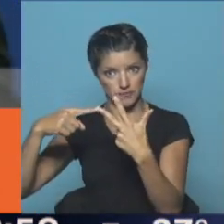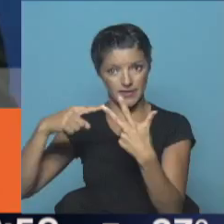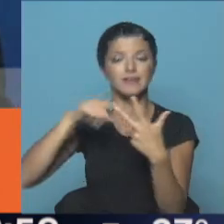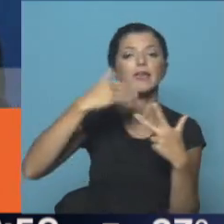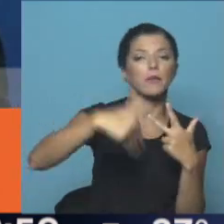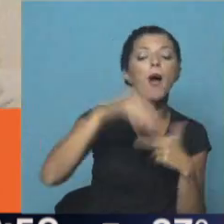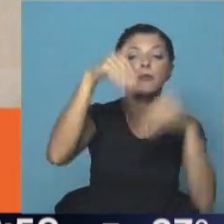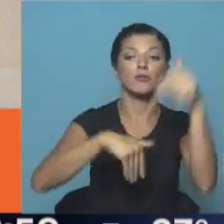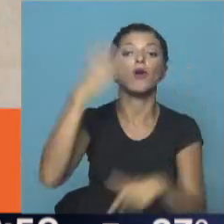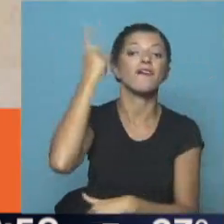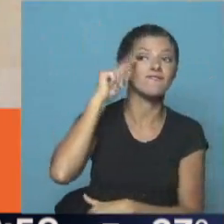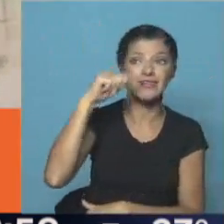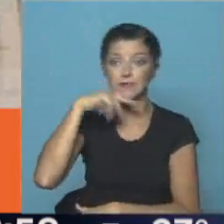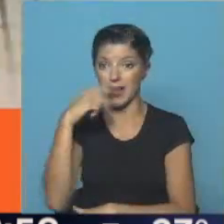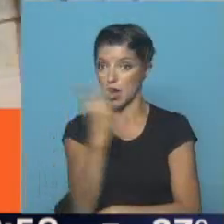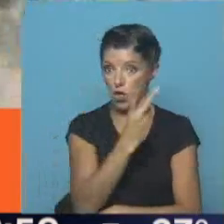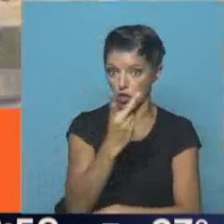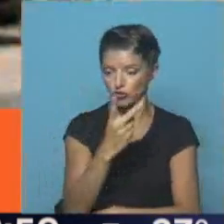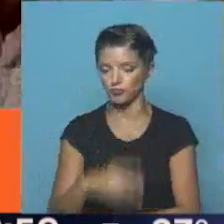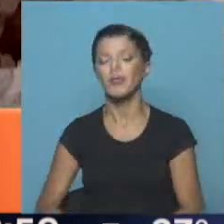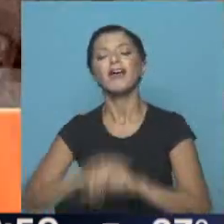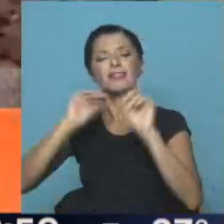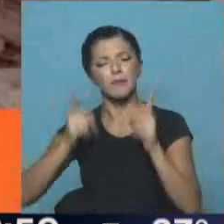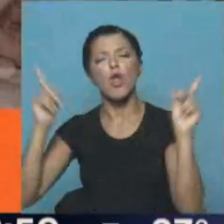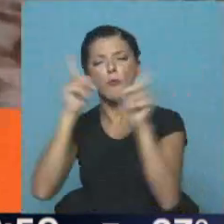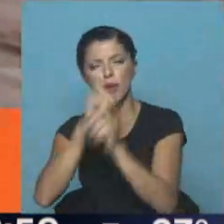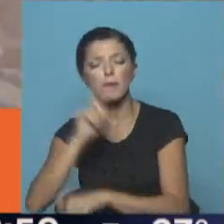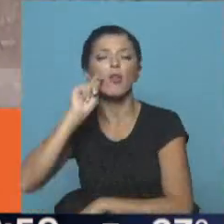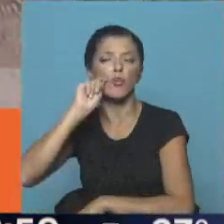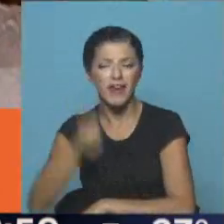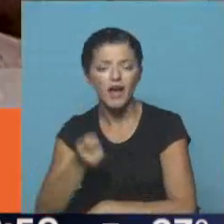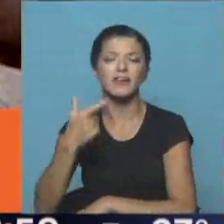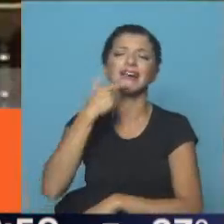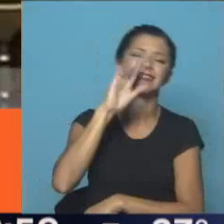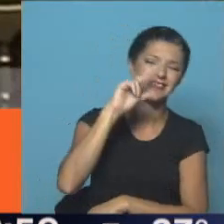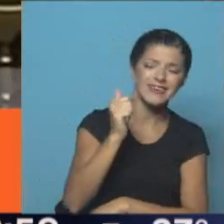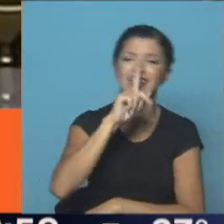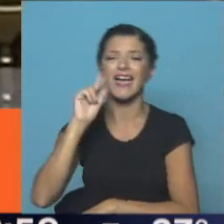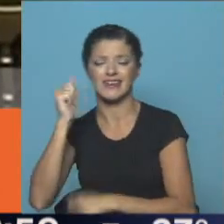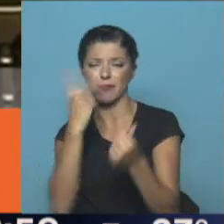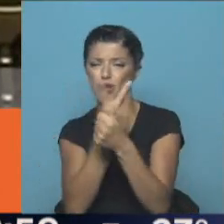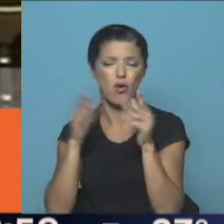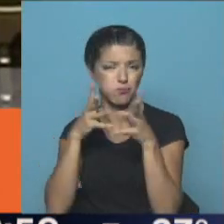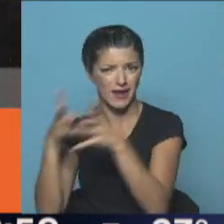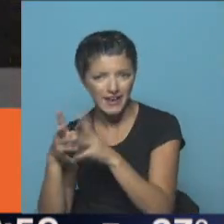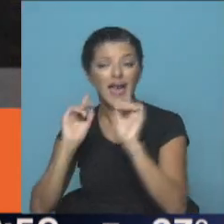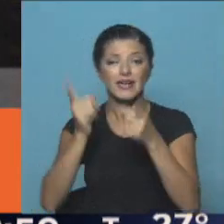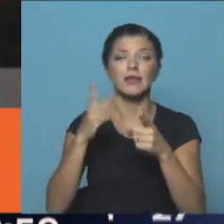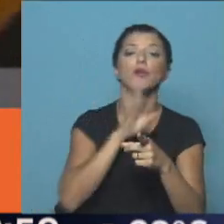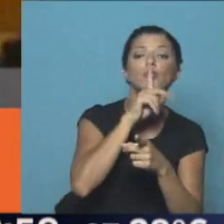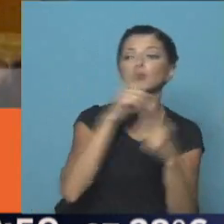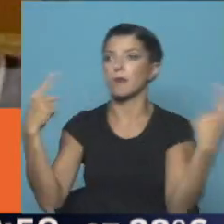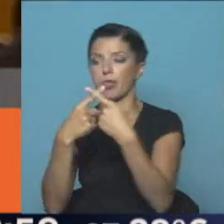Alemania. El conflicto ucraniano, la guerra en Siria y en Irak y las tensiones con Rusia y Turquía